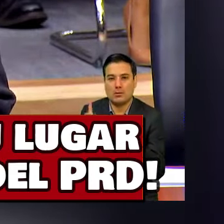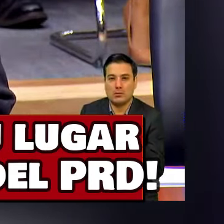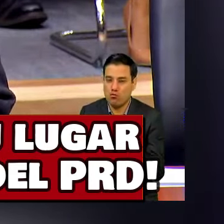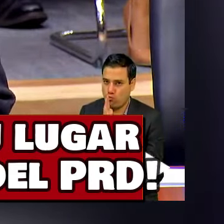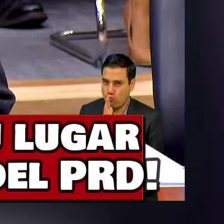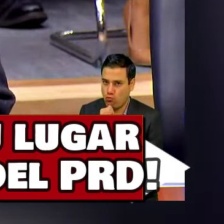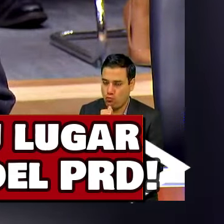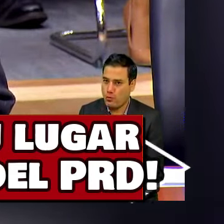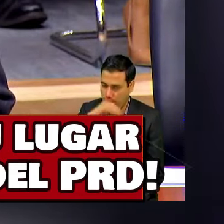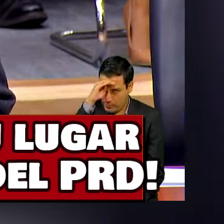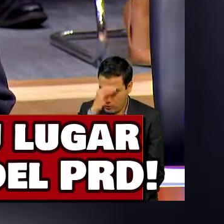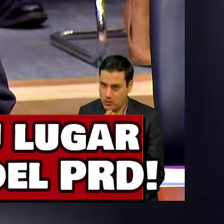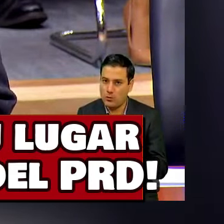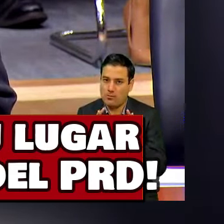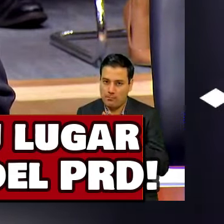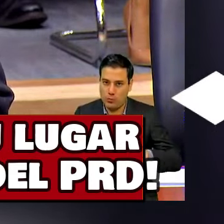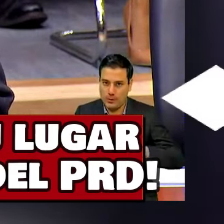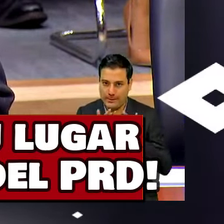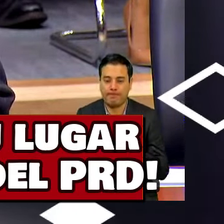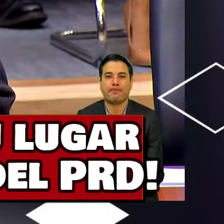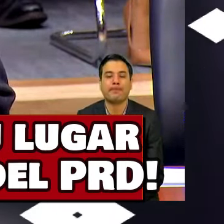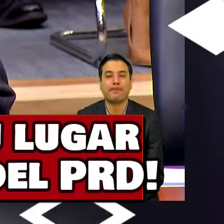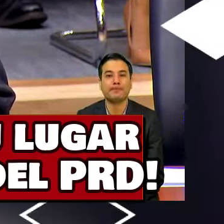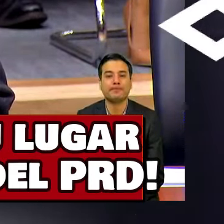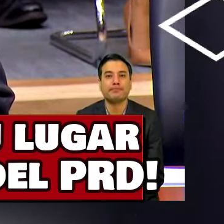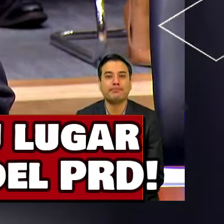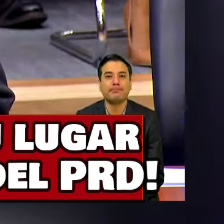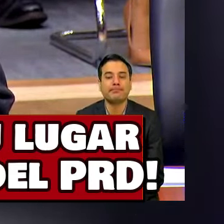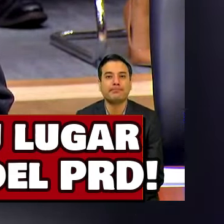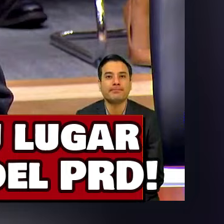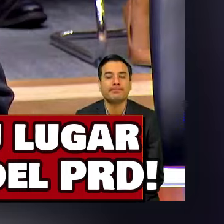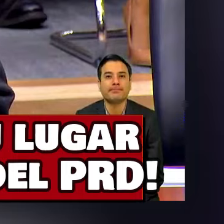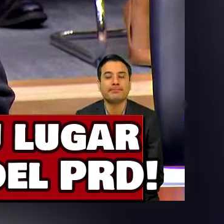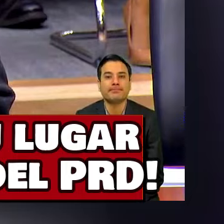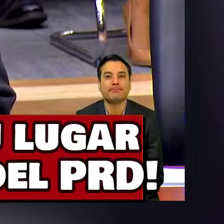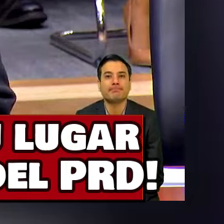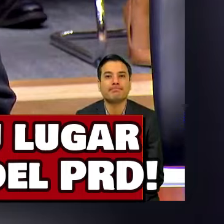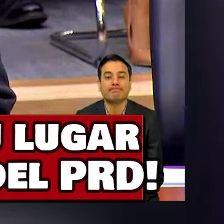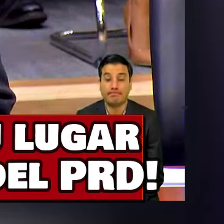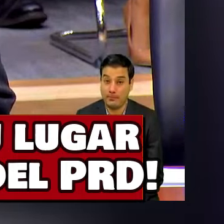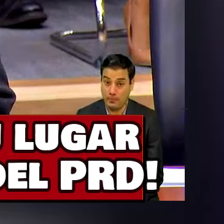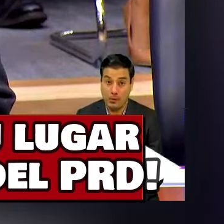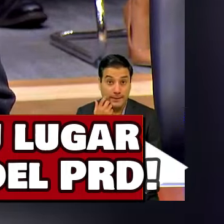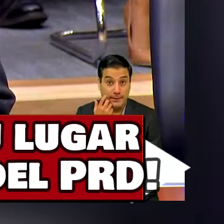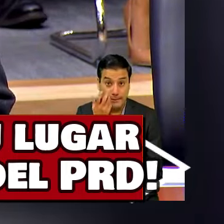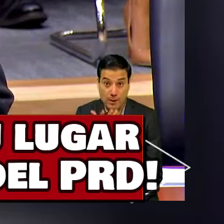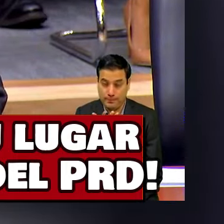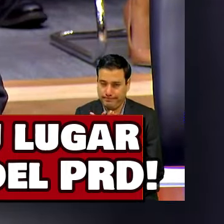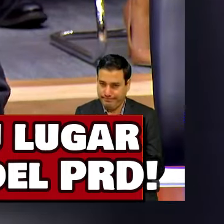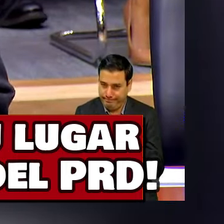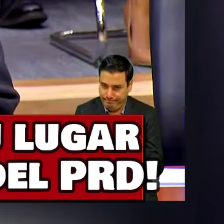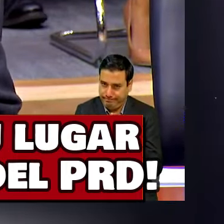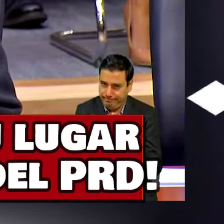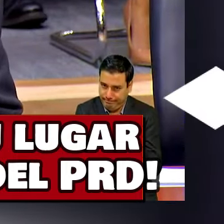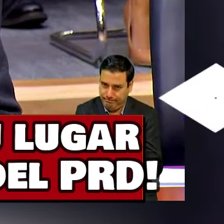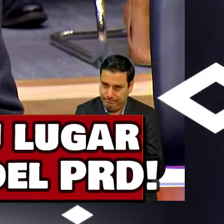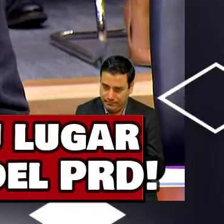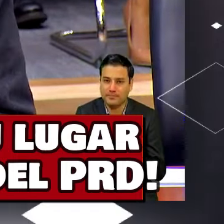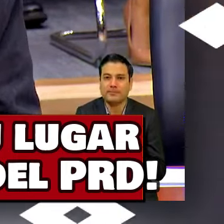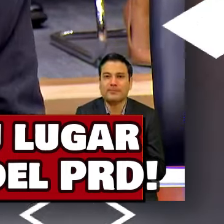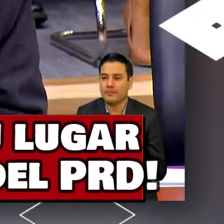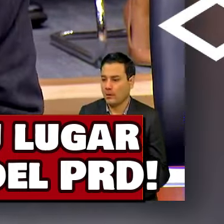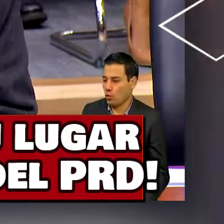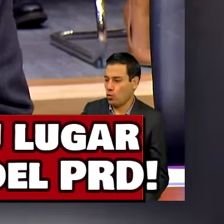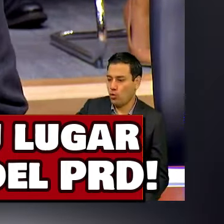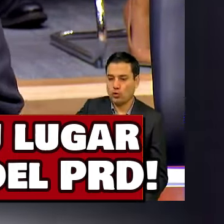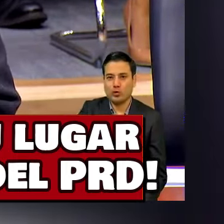que es muy, muy importante. Y por cierto, en ese orden de ideas, yo quiero plantear también que nosotros, cuando digo nosotros,